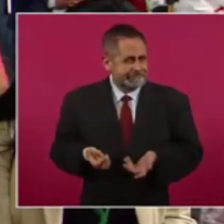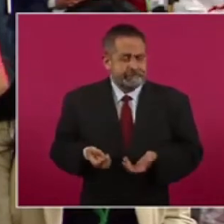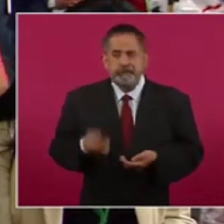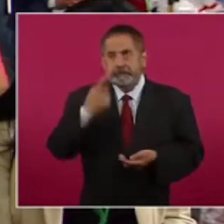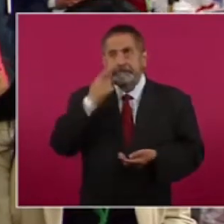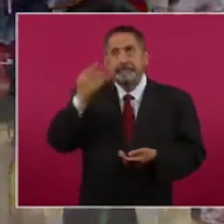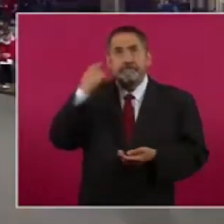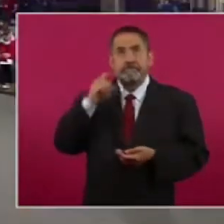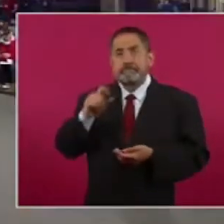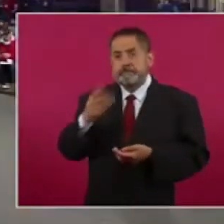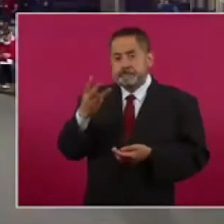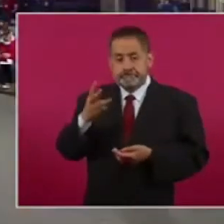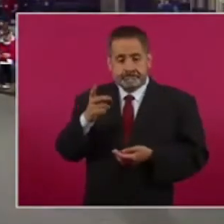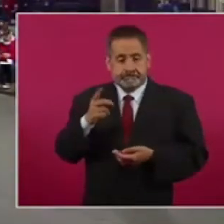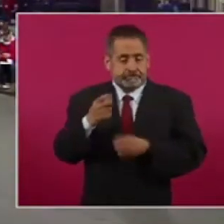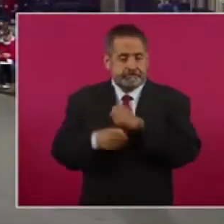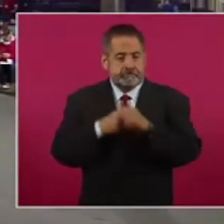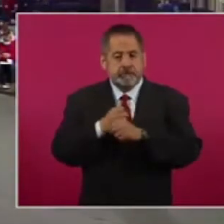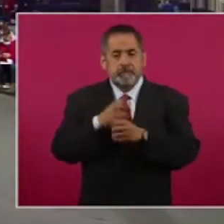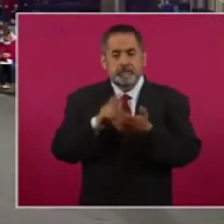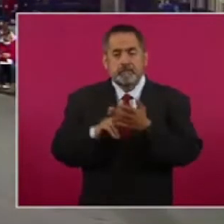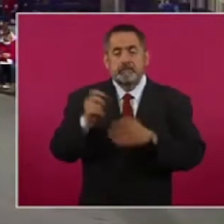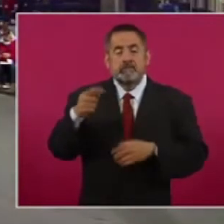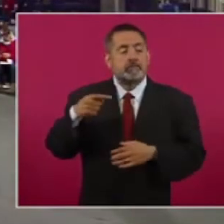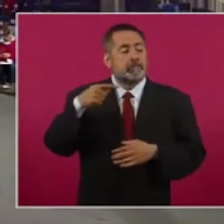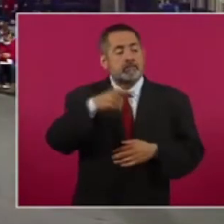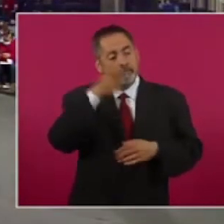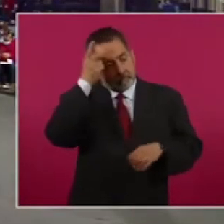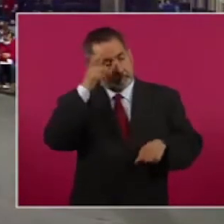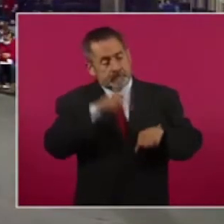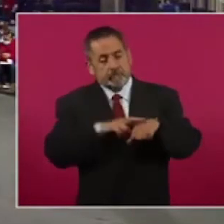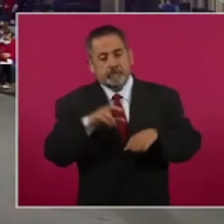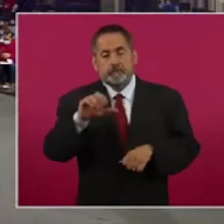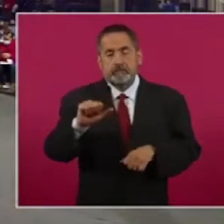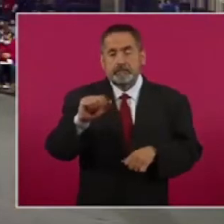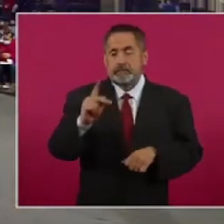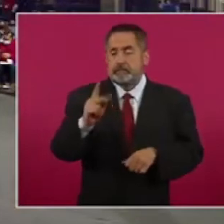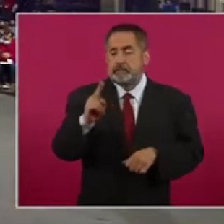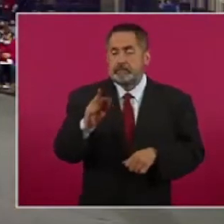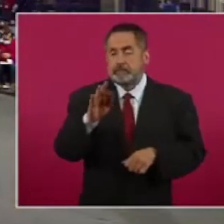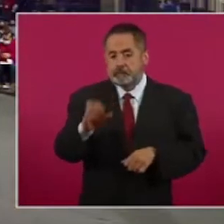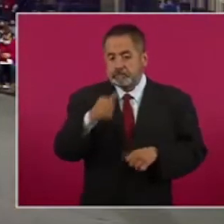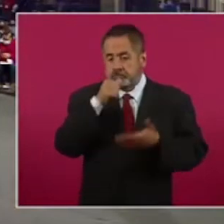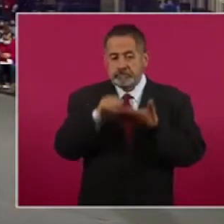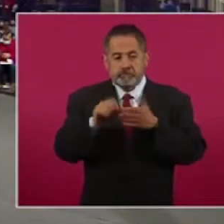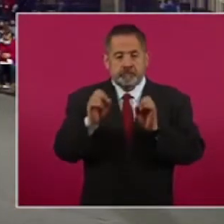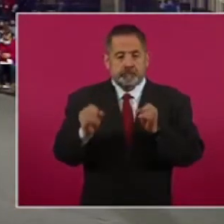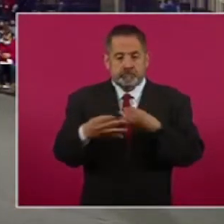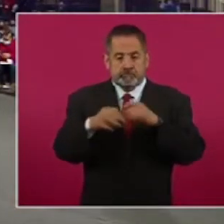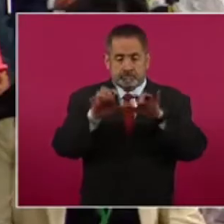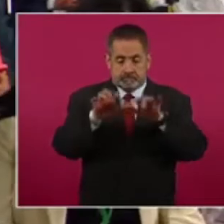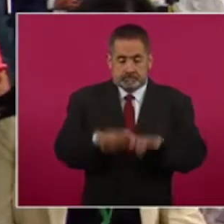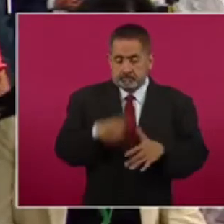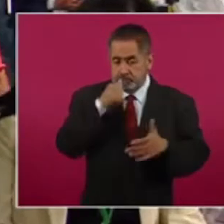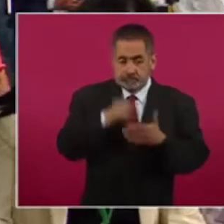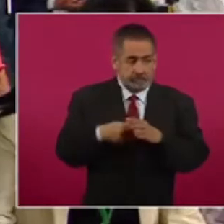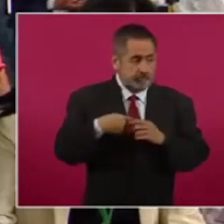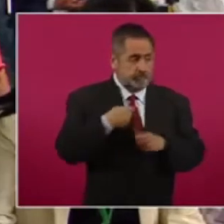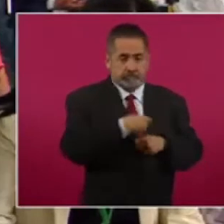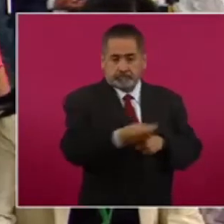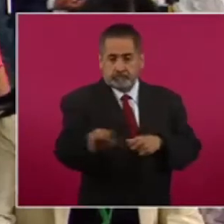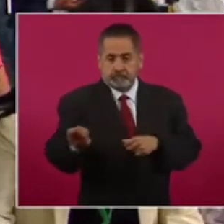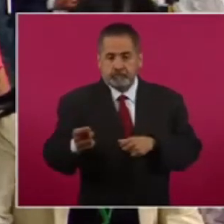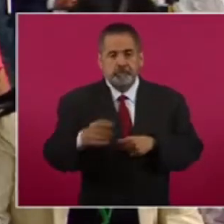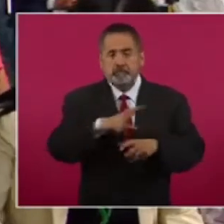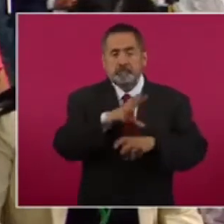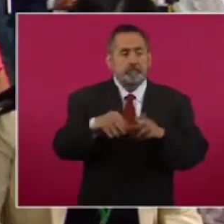2021 la directora de Capufe ya había emitido un oficio dirigido a todo el personal de outsourcing,